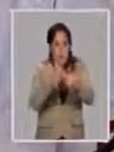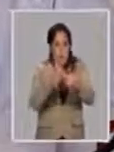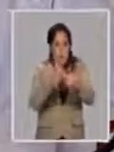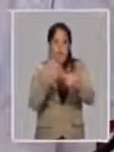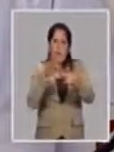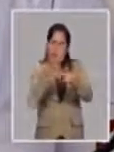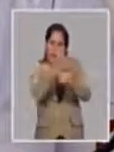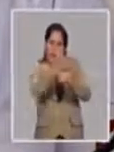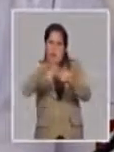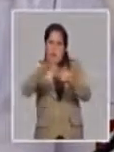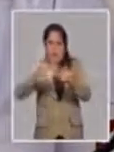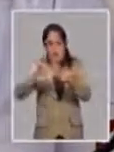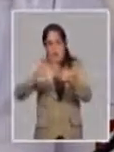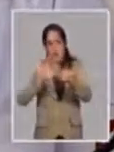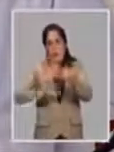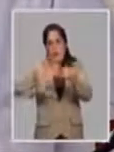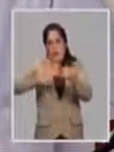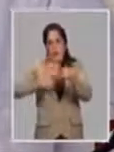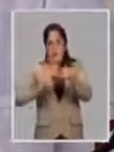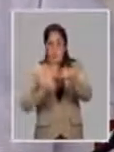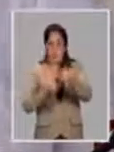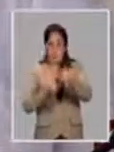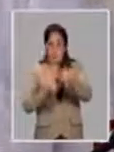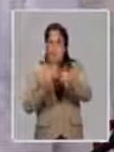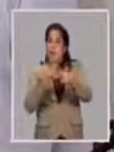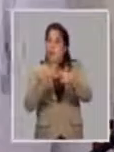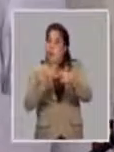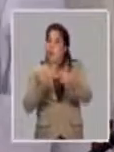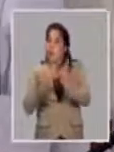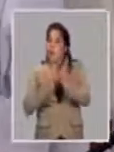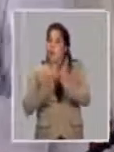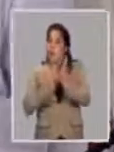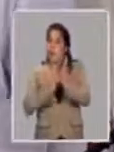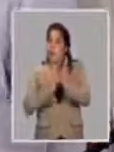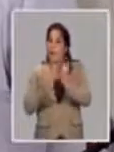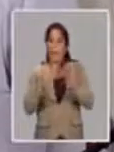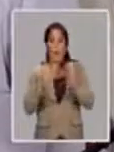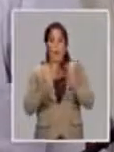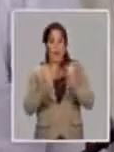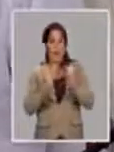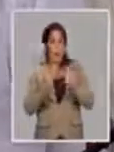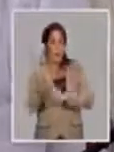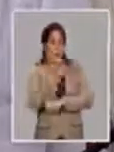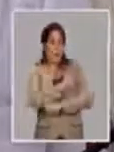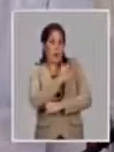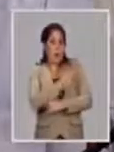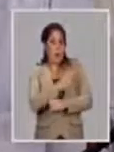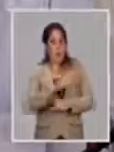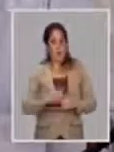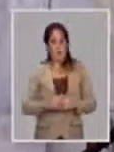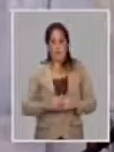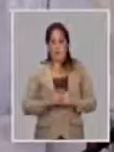etcétera, puede tener diferentes esquemas de inmunización. Pero también probamos 2 fortalezas